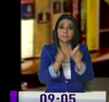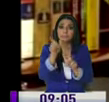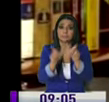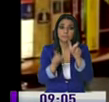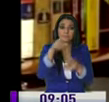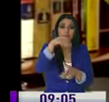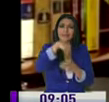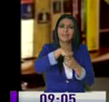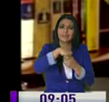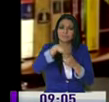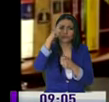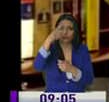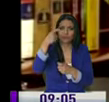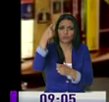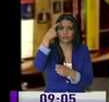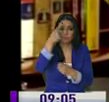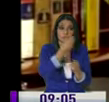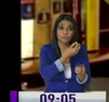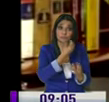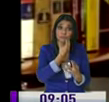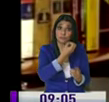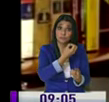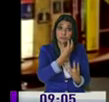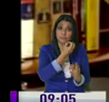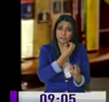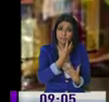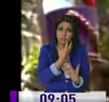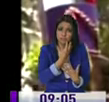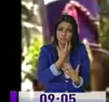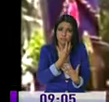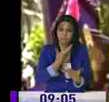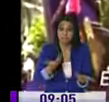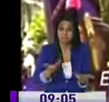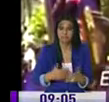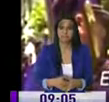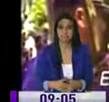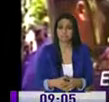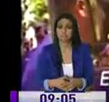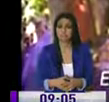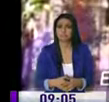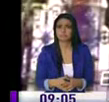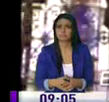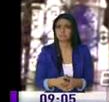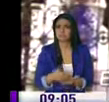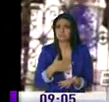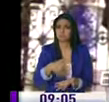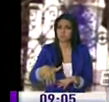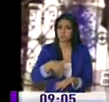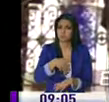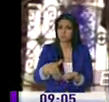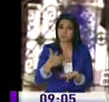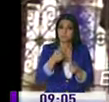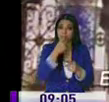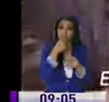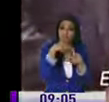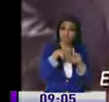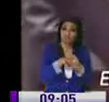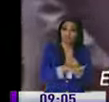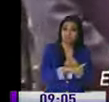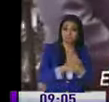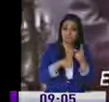del gobierno que le pasara no le pasa documentación se preguntó entonces si aquello era o no espionaje o